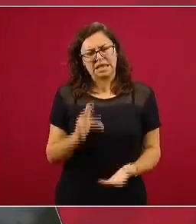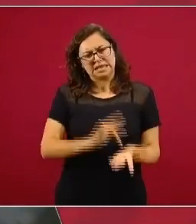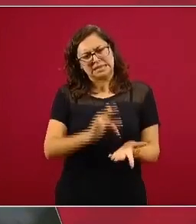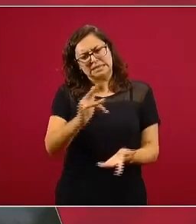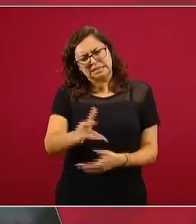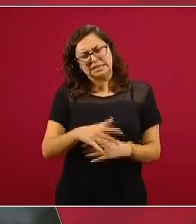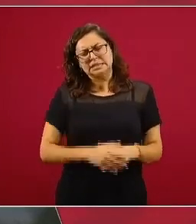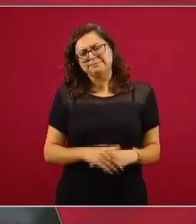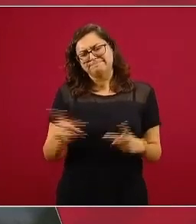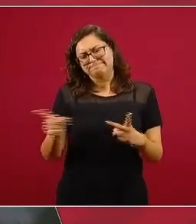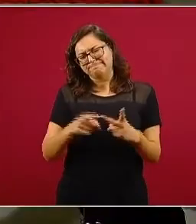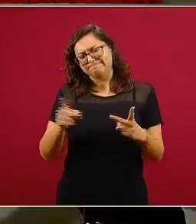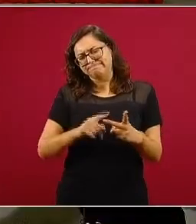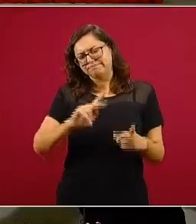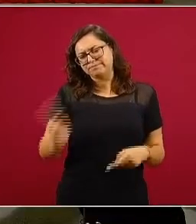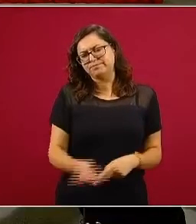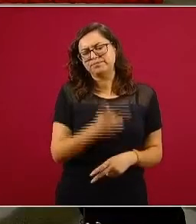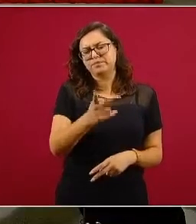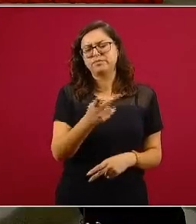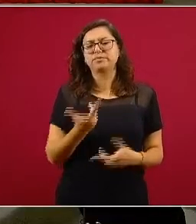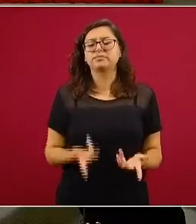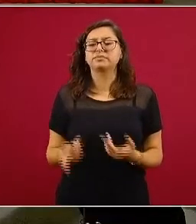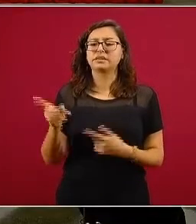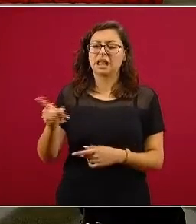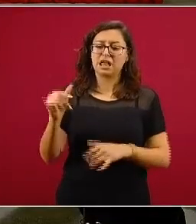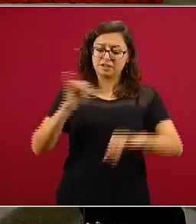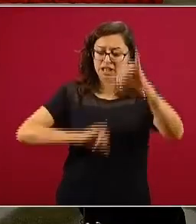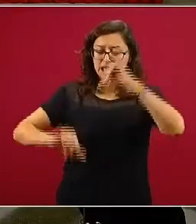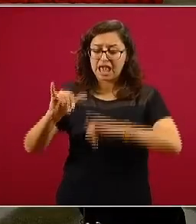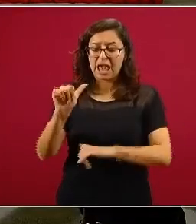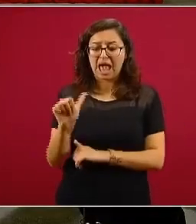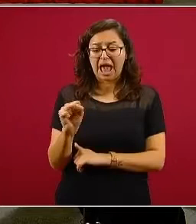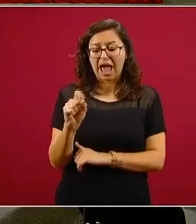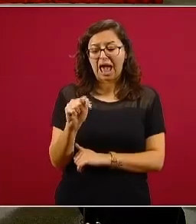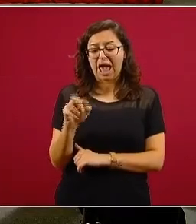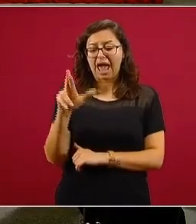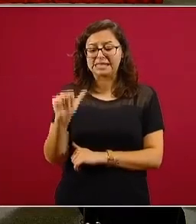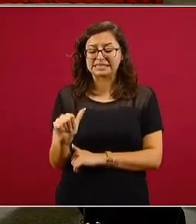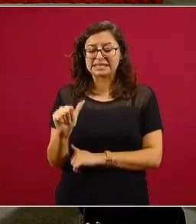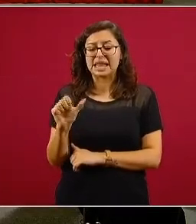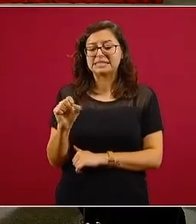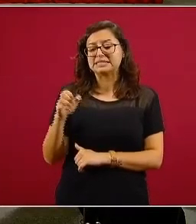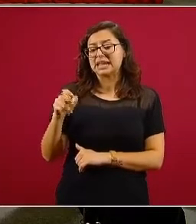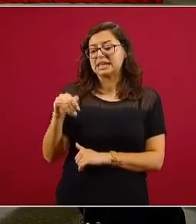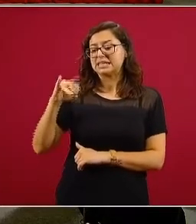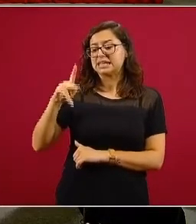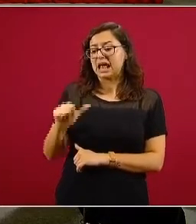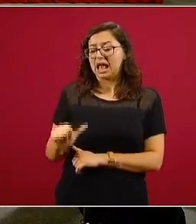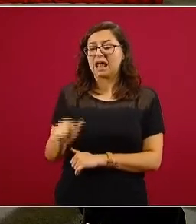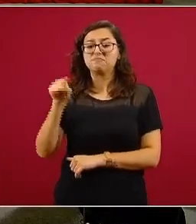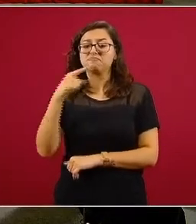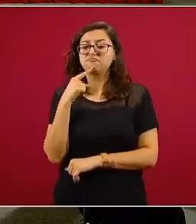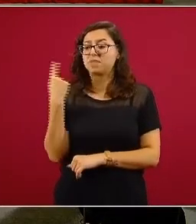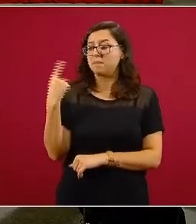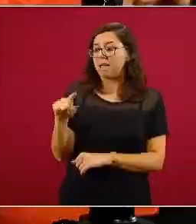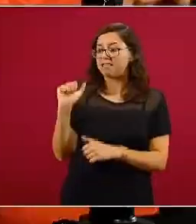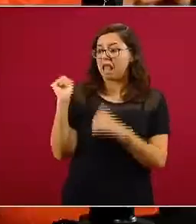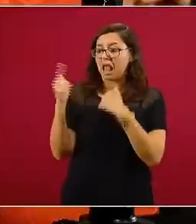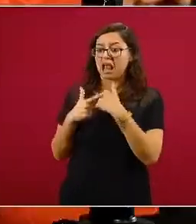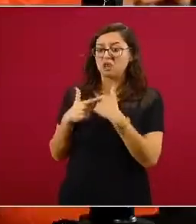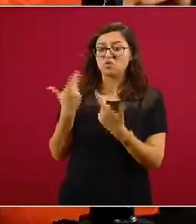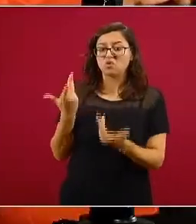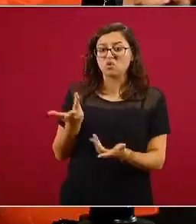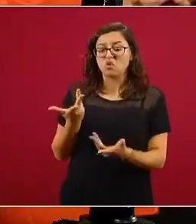segunda pregunta, AstraZeneca recibió protección especial contra cualquier tipo de demanda de responsabilidad sobre